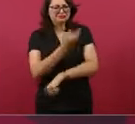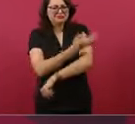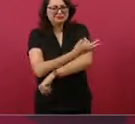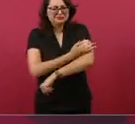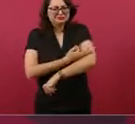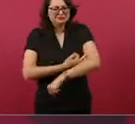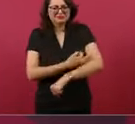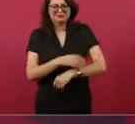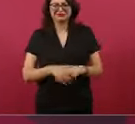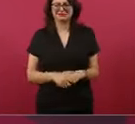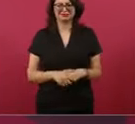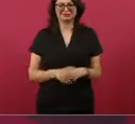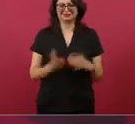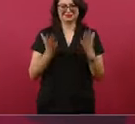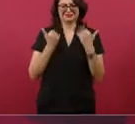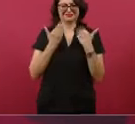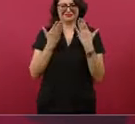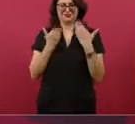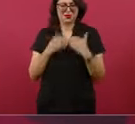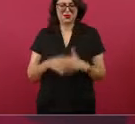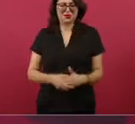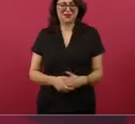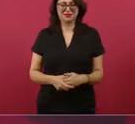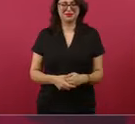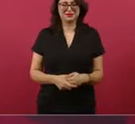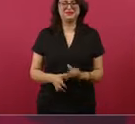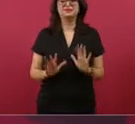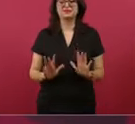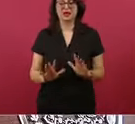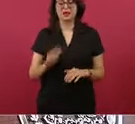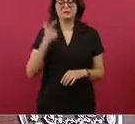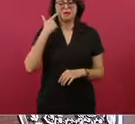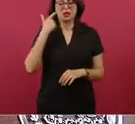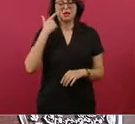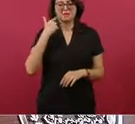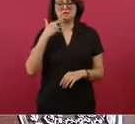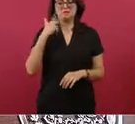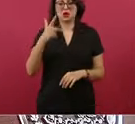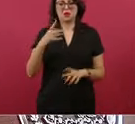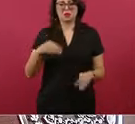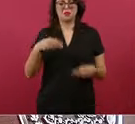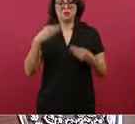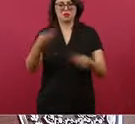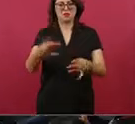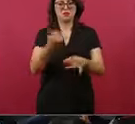Mejor les entrego la última evaluación que hicimos.